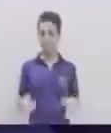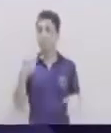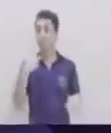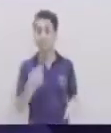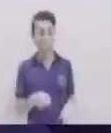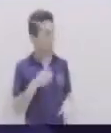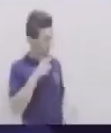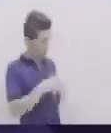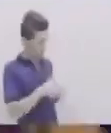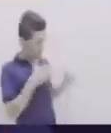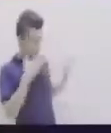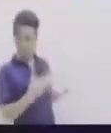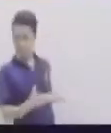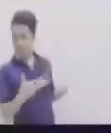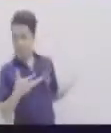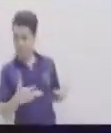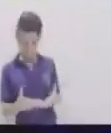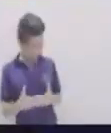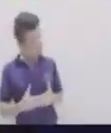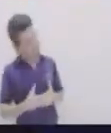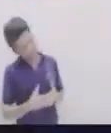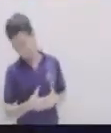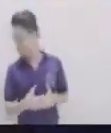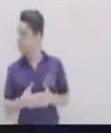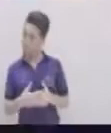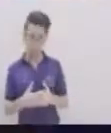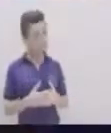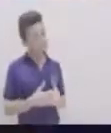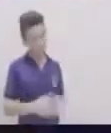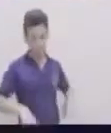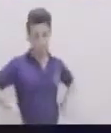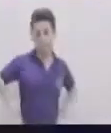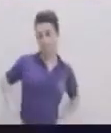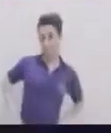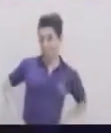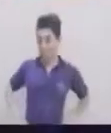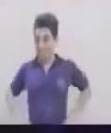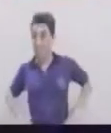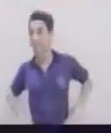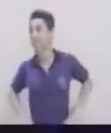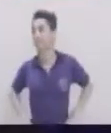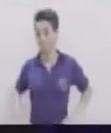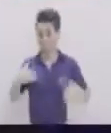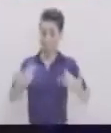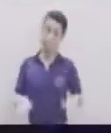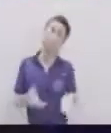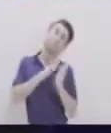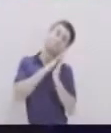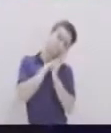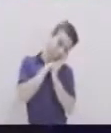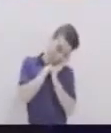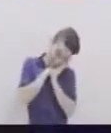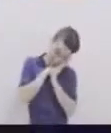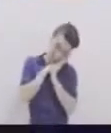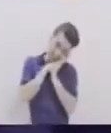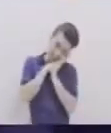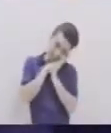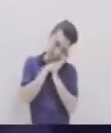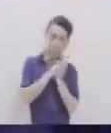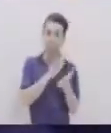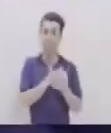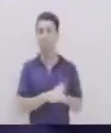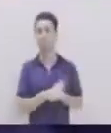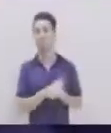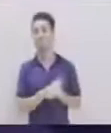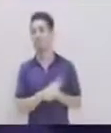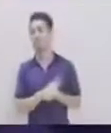el perezoso: duele la cabeza, duele la cintura, tengo ganas de dormir.